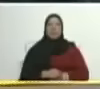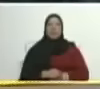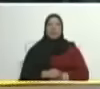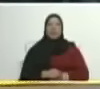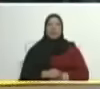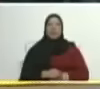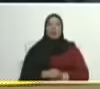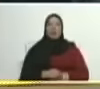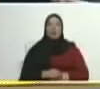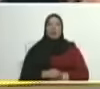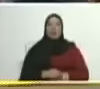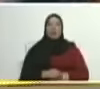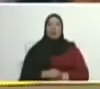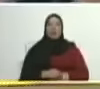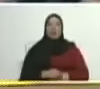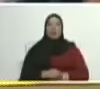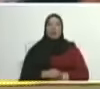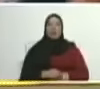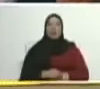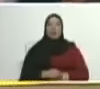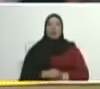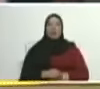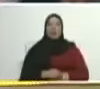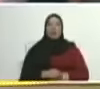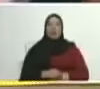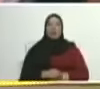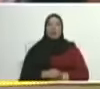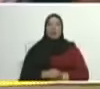también nuestro querido hermano,